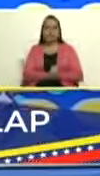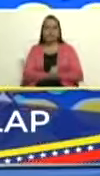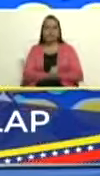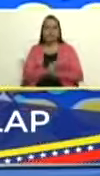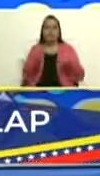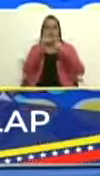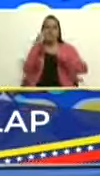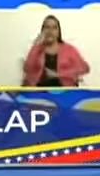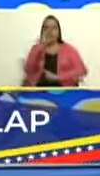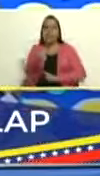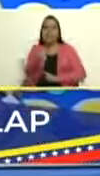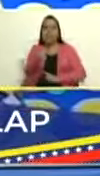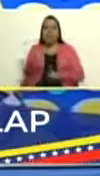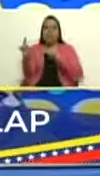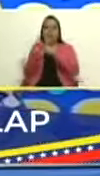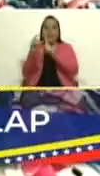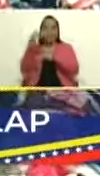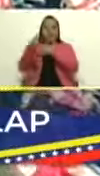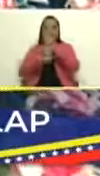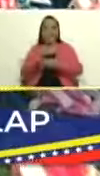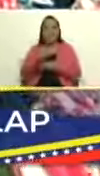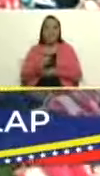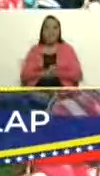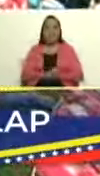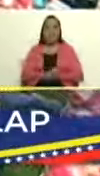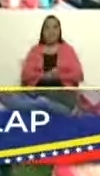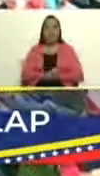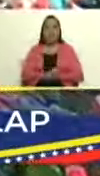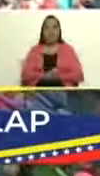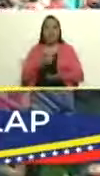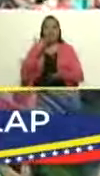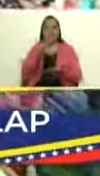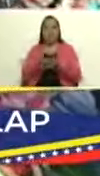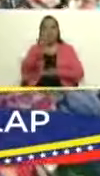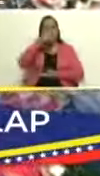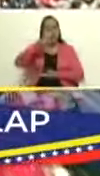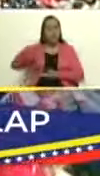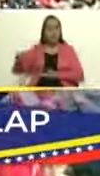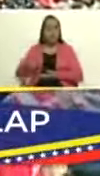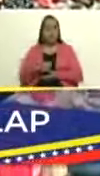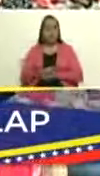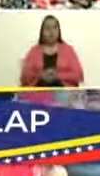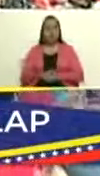dicha, palabra cumplida. Gracias al pueblo.